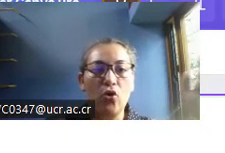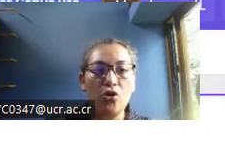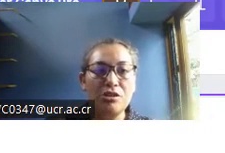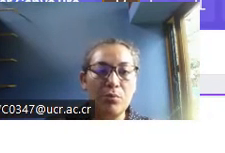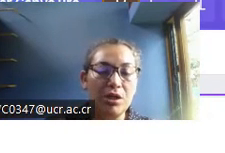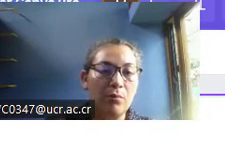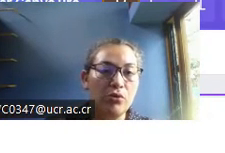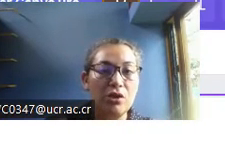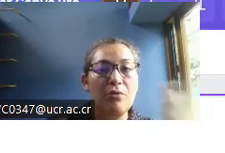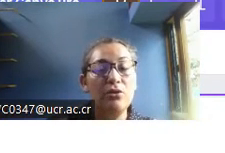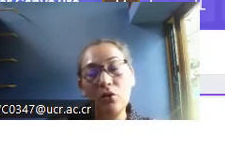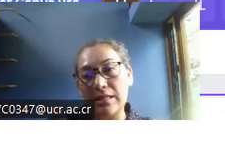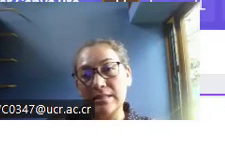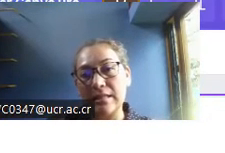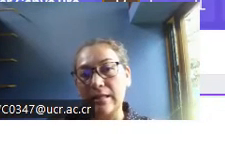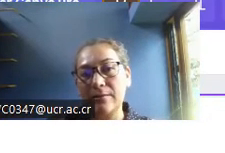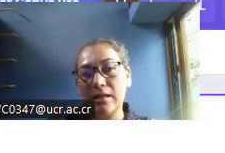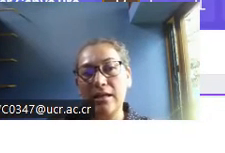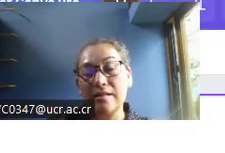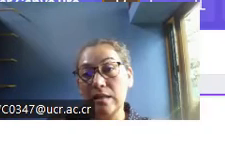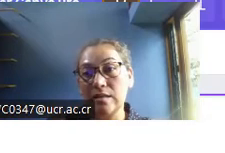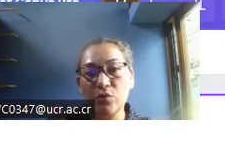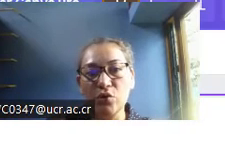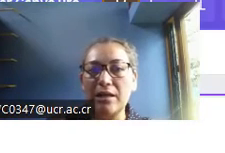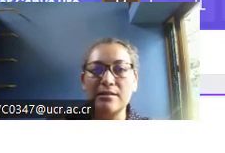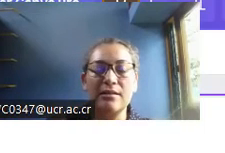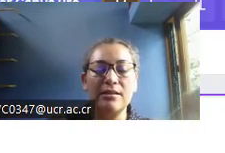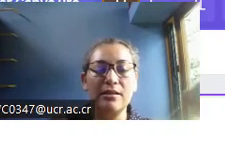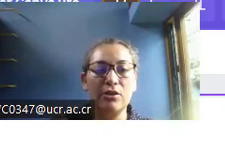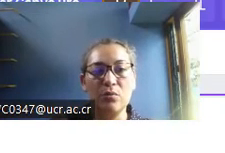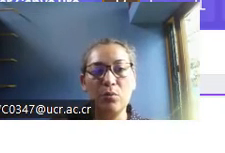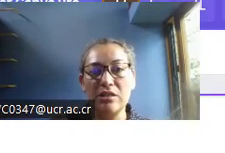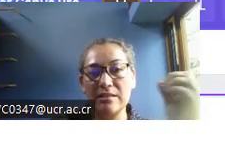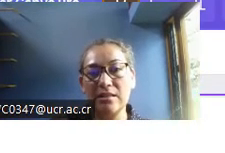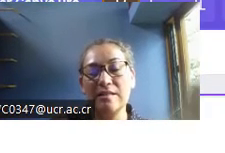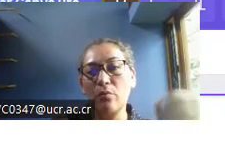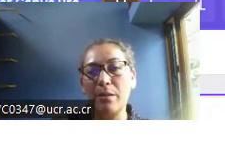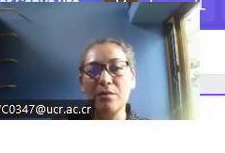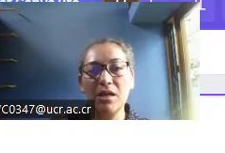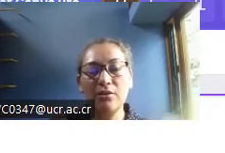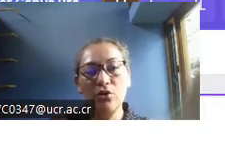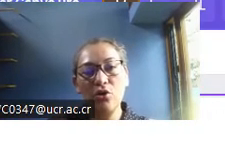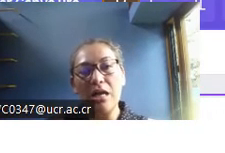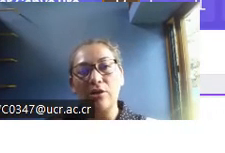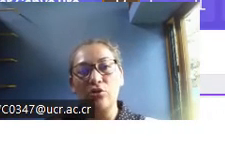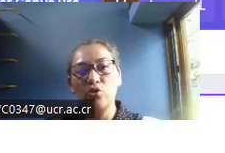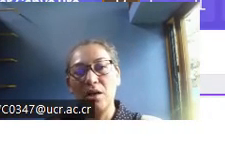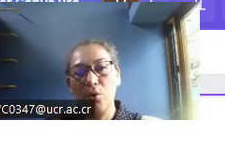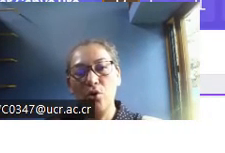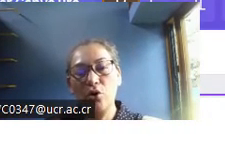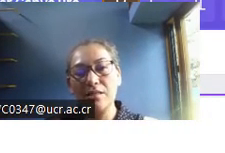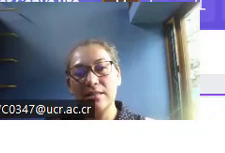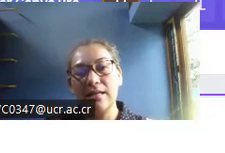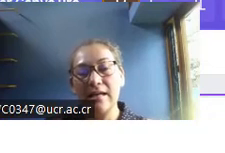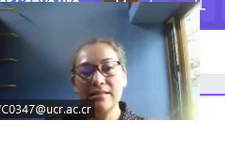web. O si por ejemplo estoy hablando de las heridas emocionales. Entonces, bueno, si necesitas acompañamiento, entonces yo